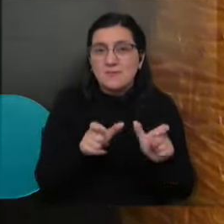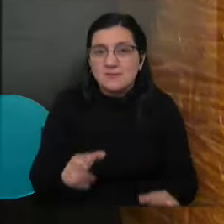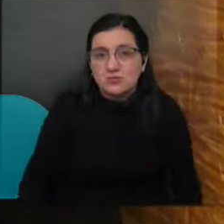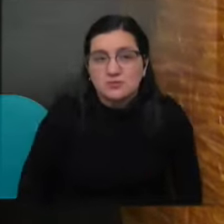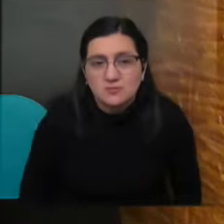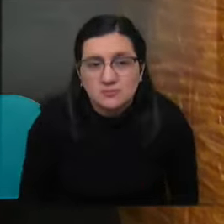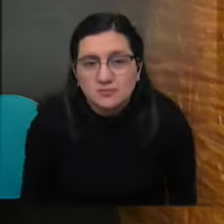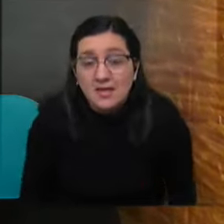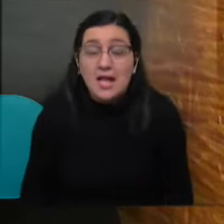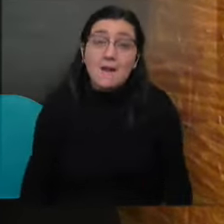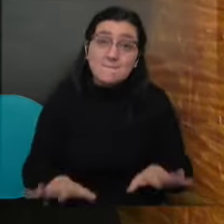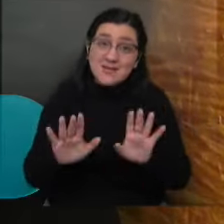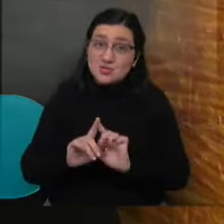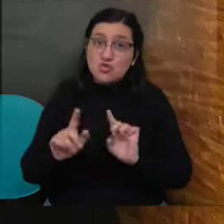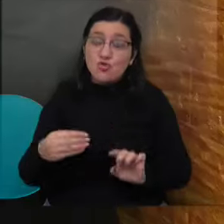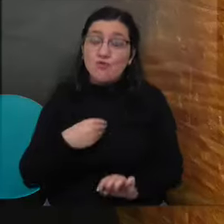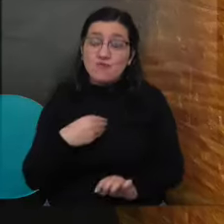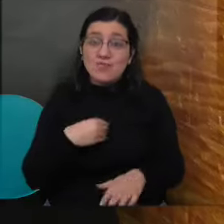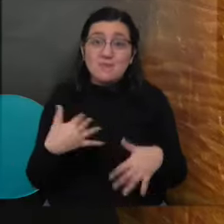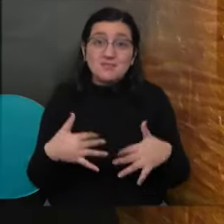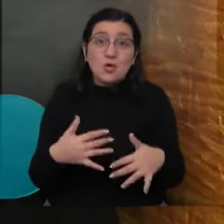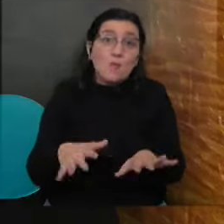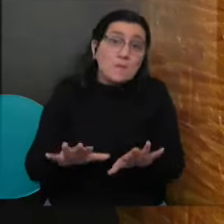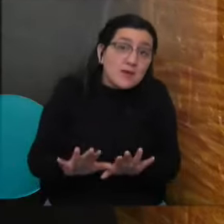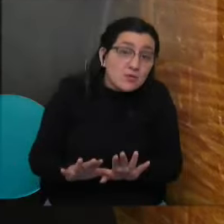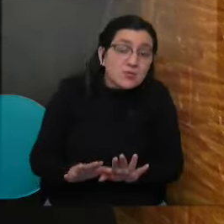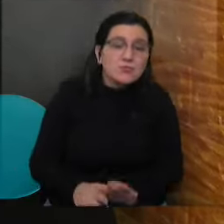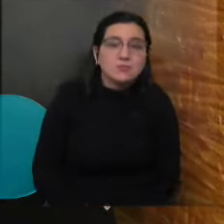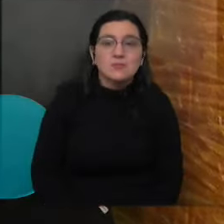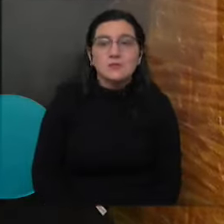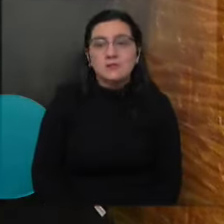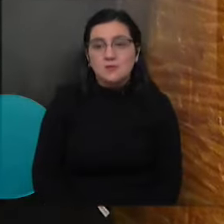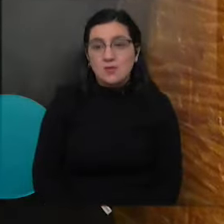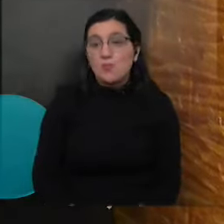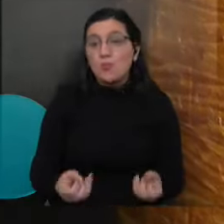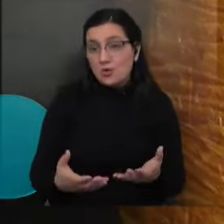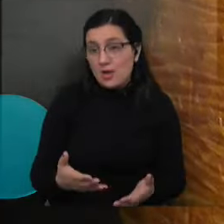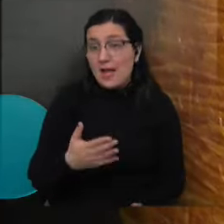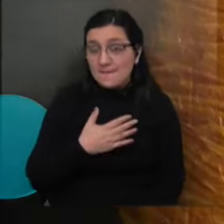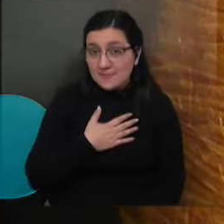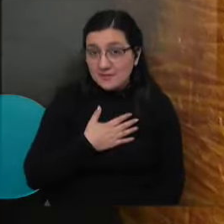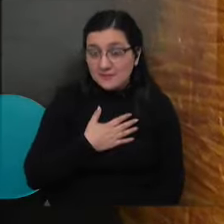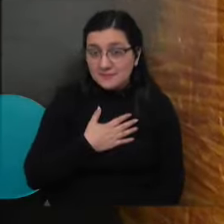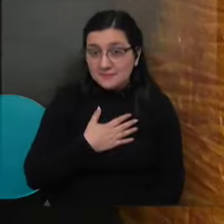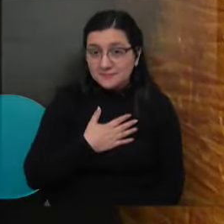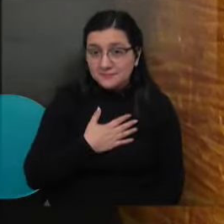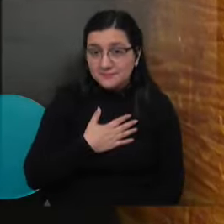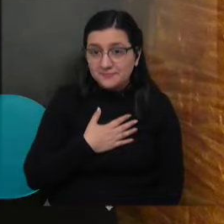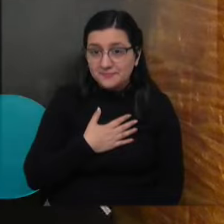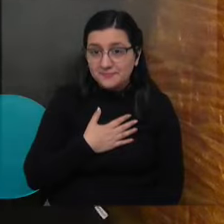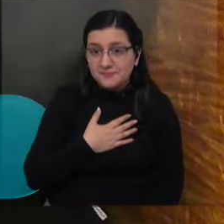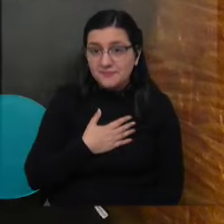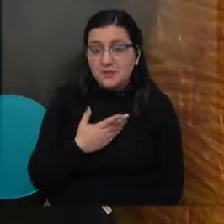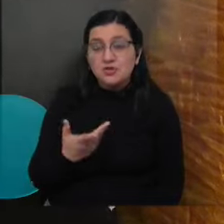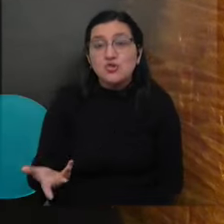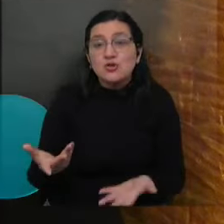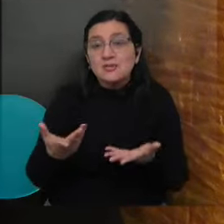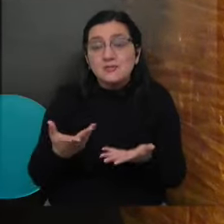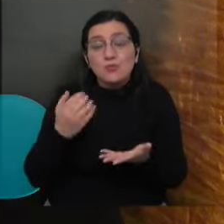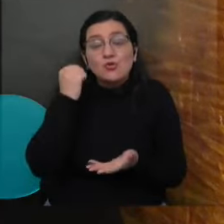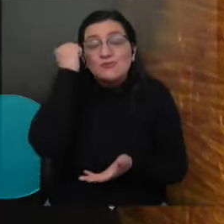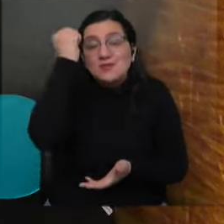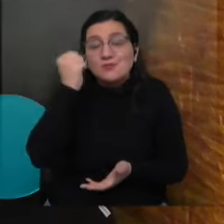confías tanto pero que de repente están en la mesa chica de golpe viste a mí me Bueno a mí me pasa que yo recibo con mucha ilusión